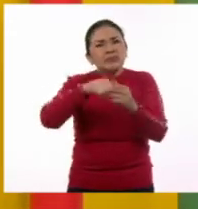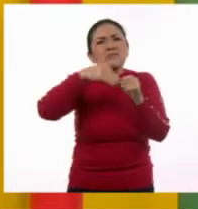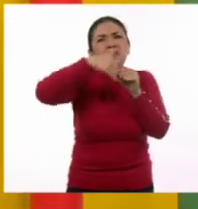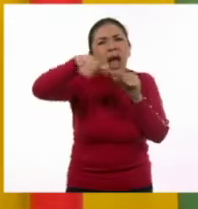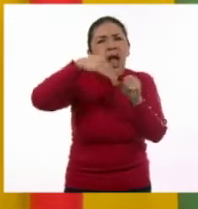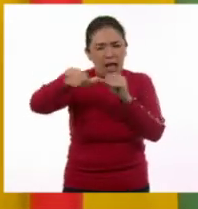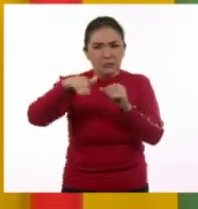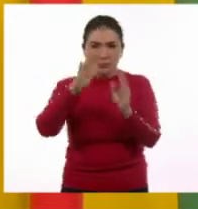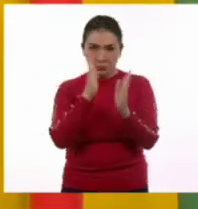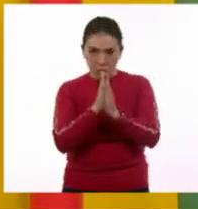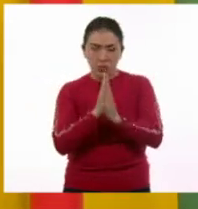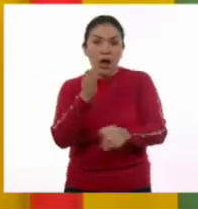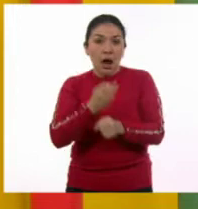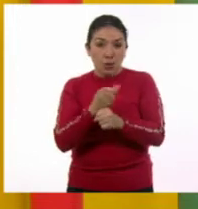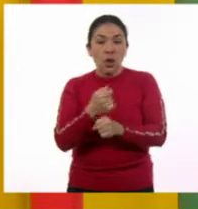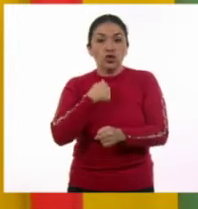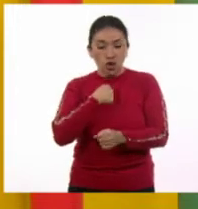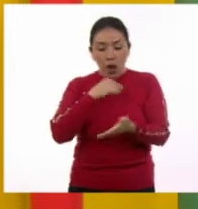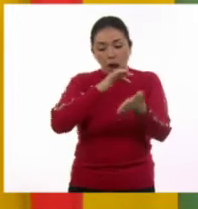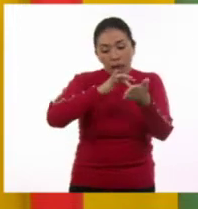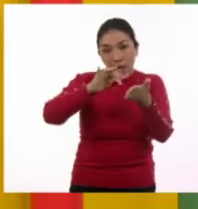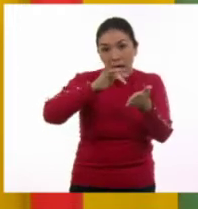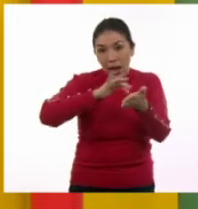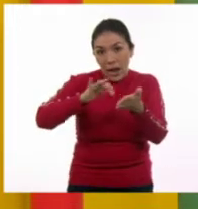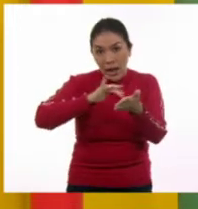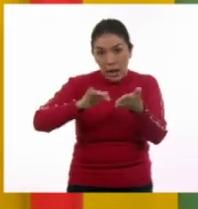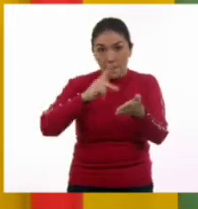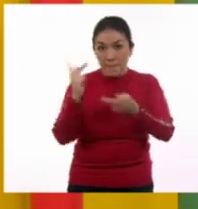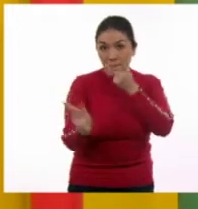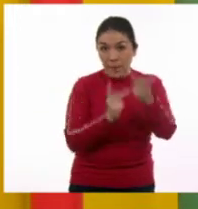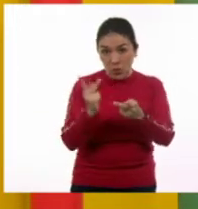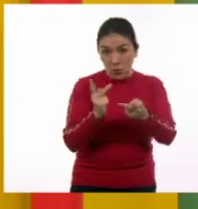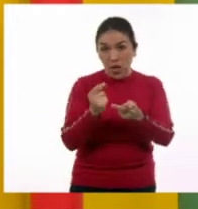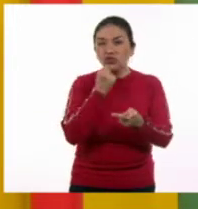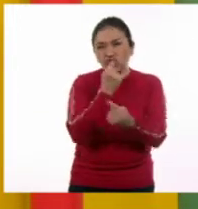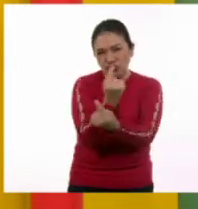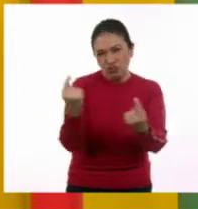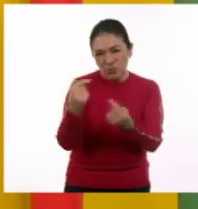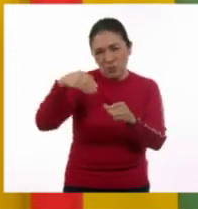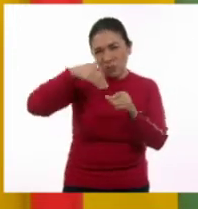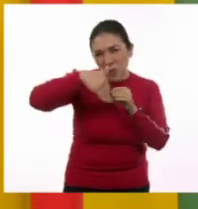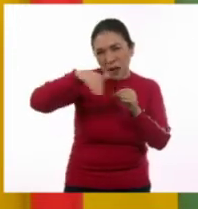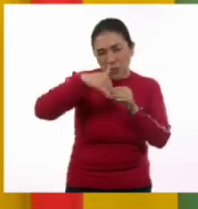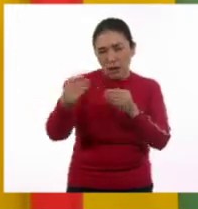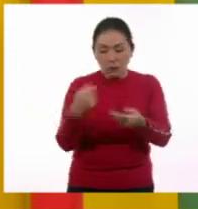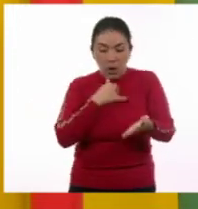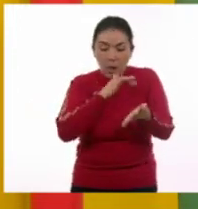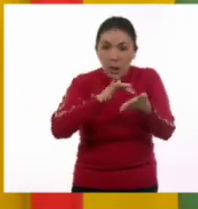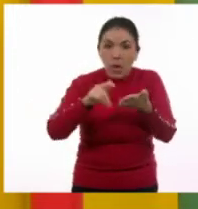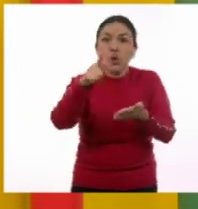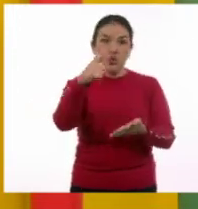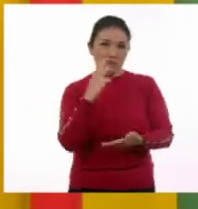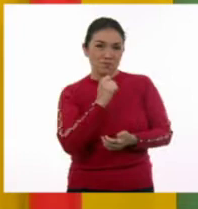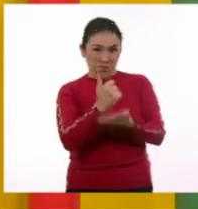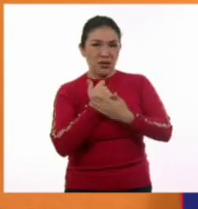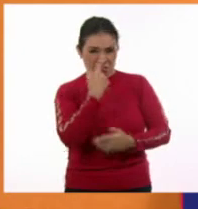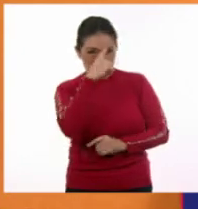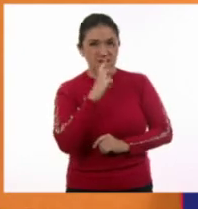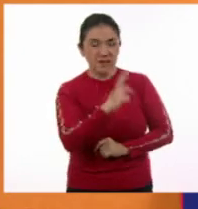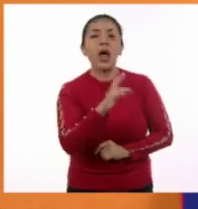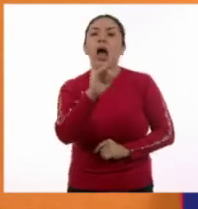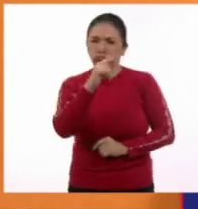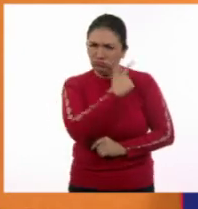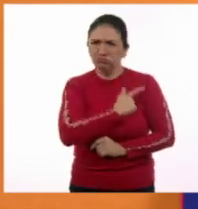entonces qué te parece si te voy leyendo estas preguntas que éstas que estos niños y niñas me hicieron y tú me ayudas a responderlas creo que si yo